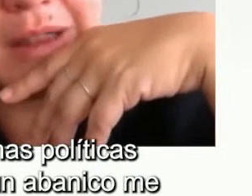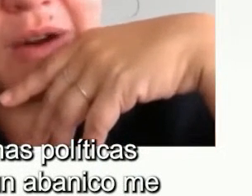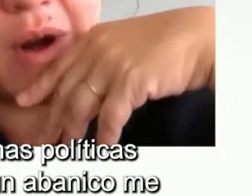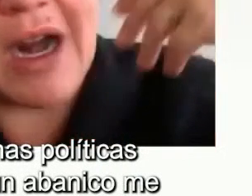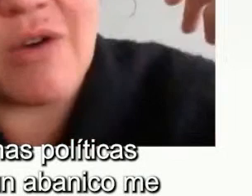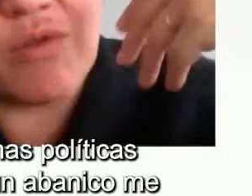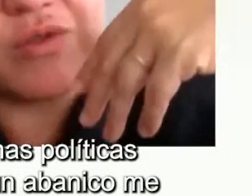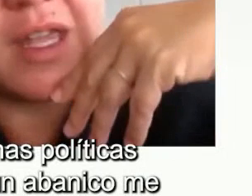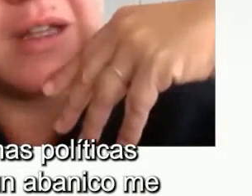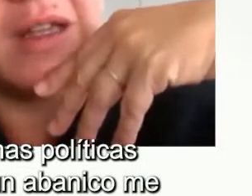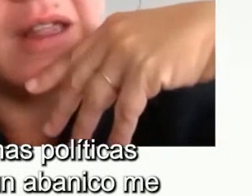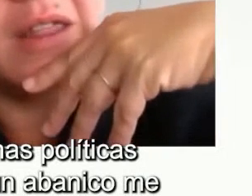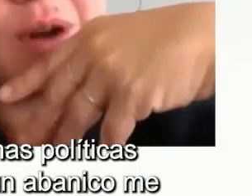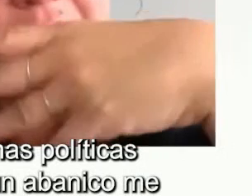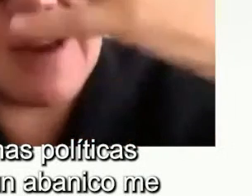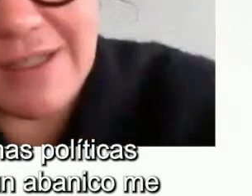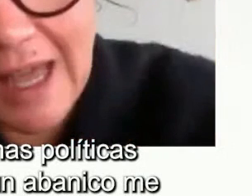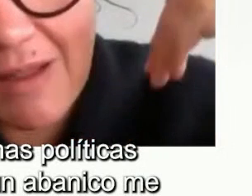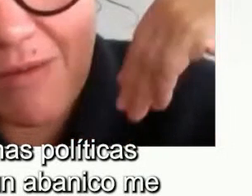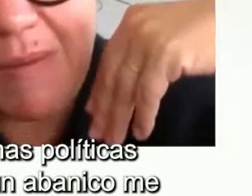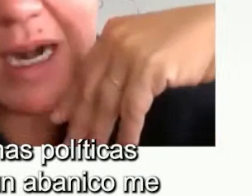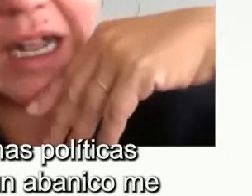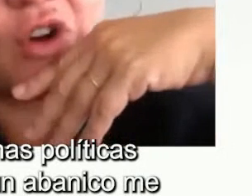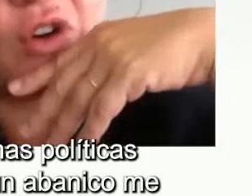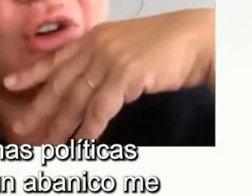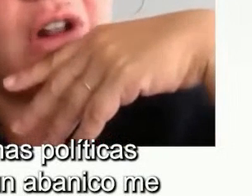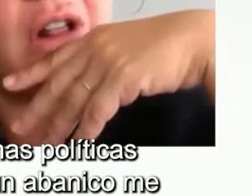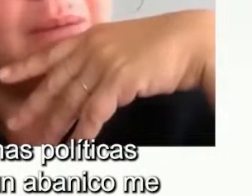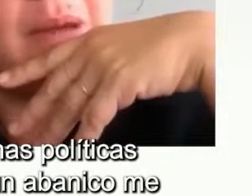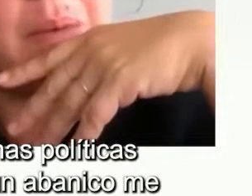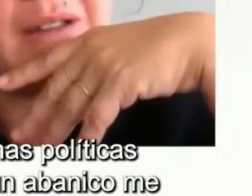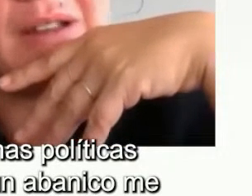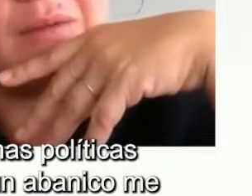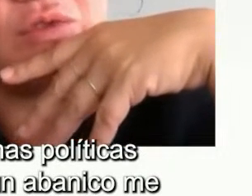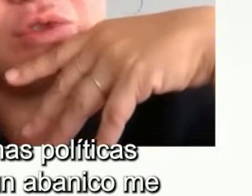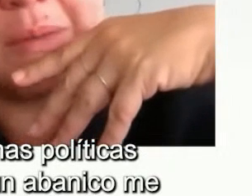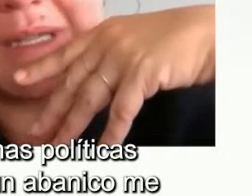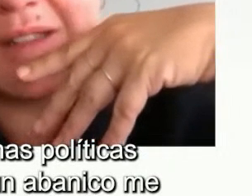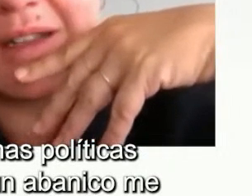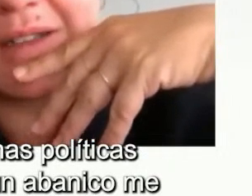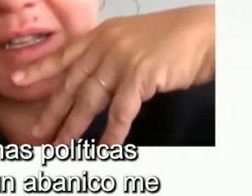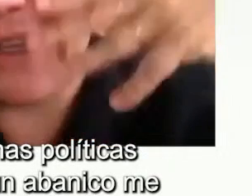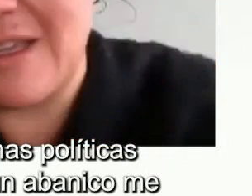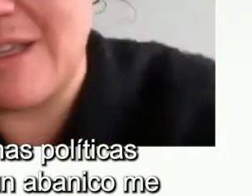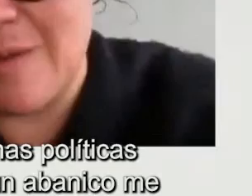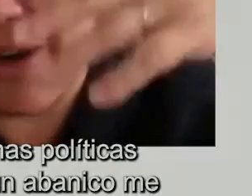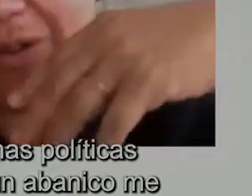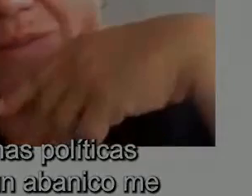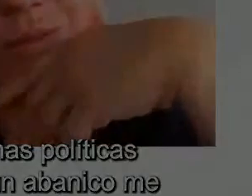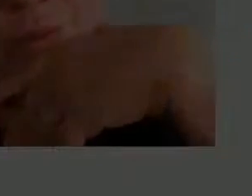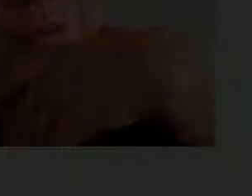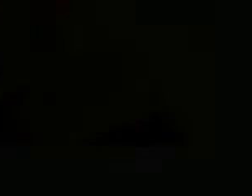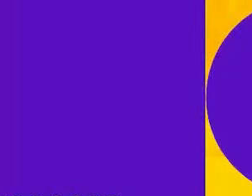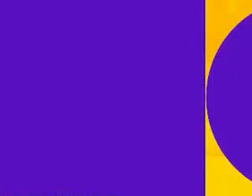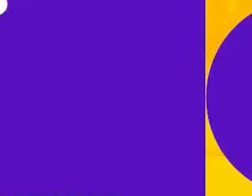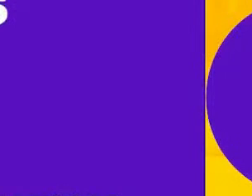a partir o a la luz de una diversidad, de un abanico, me parece sumamente interesante y bueno.